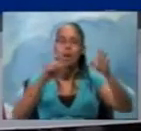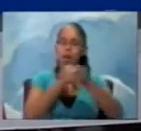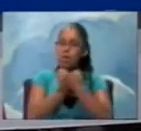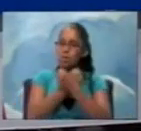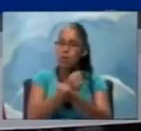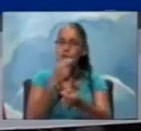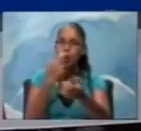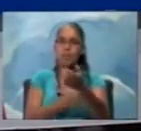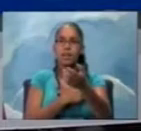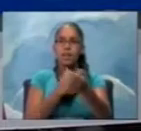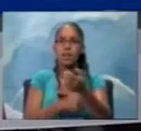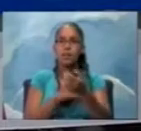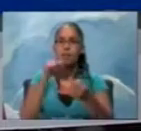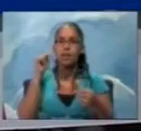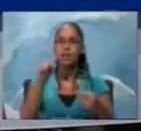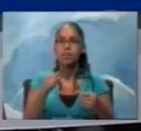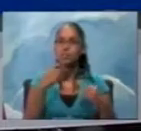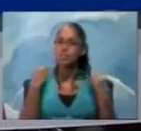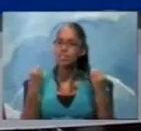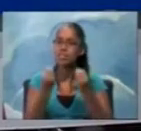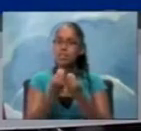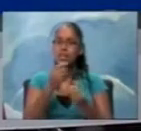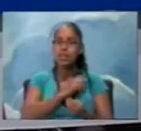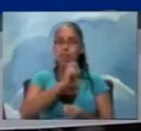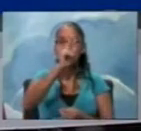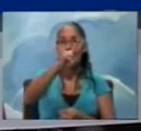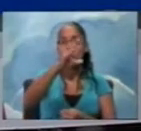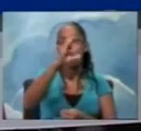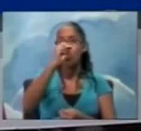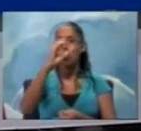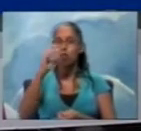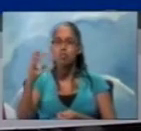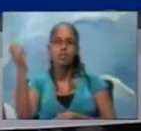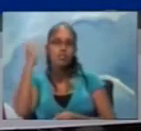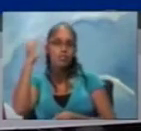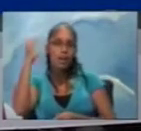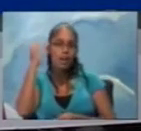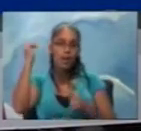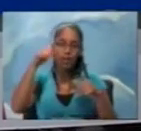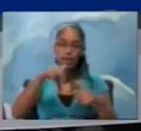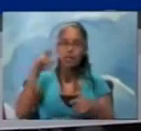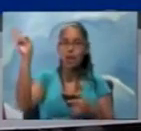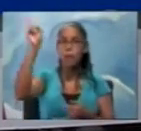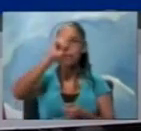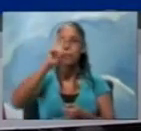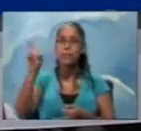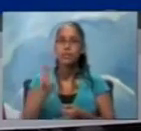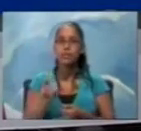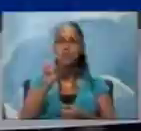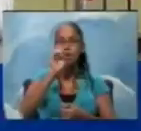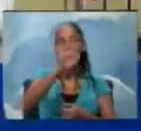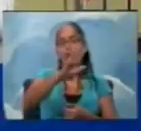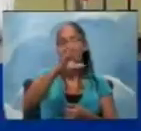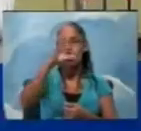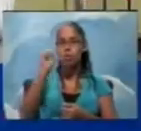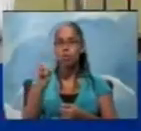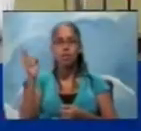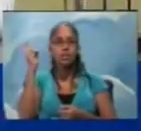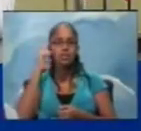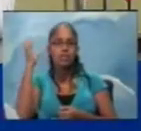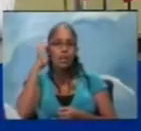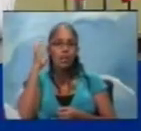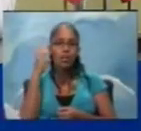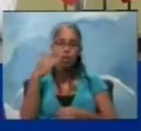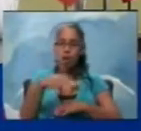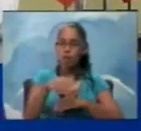hermanos, cerca de 200 radioemisoras aquí en Venezuela. Amén. 40 radioemisoras